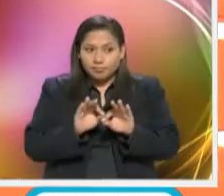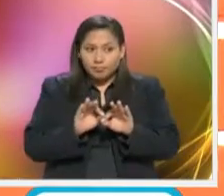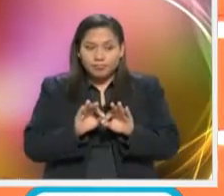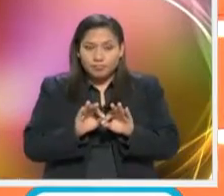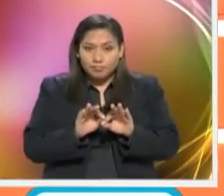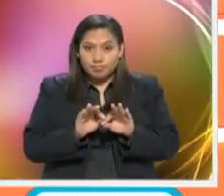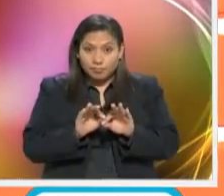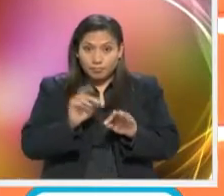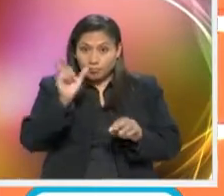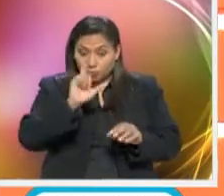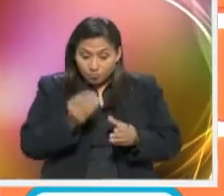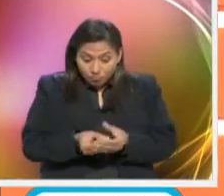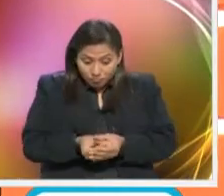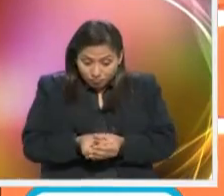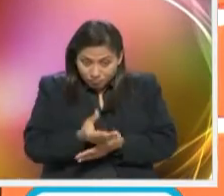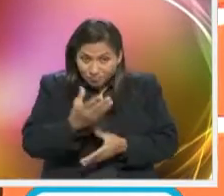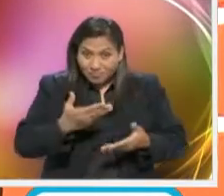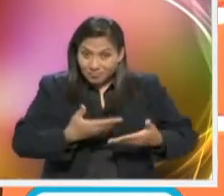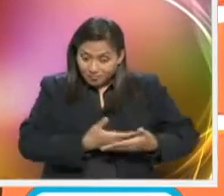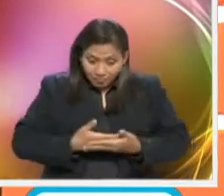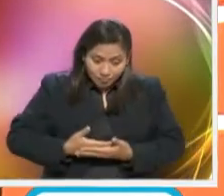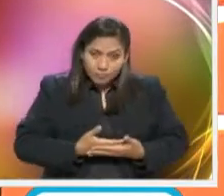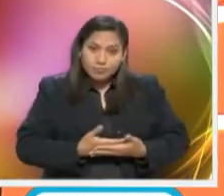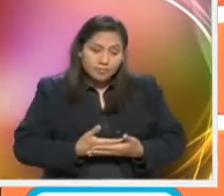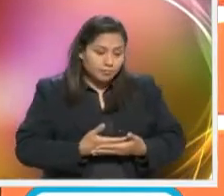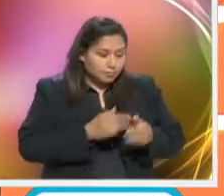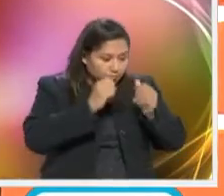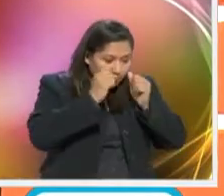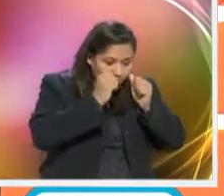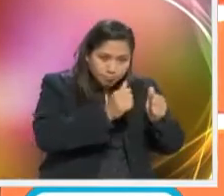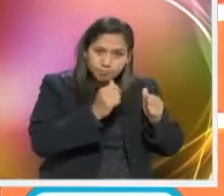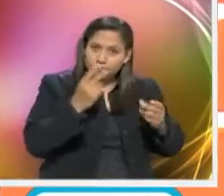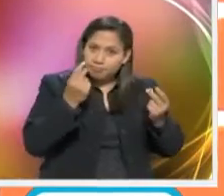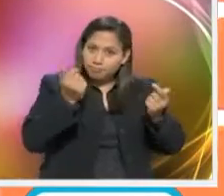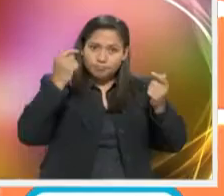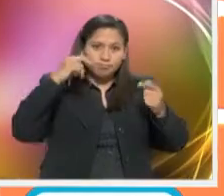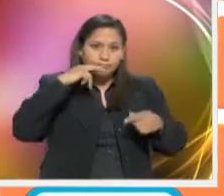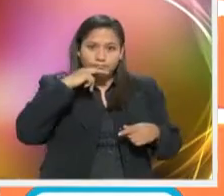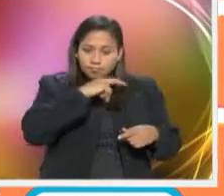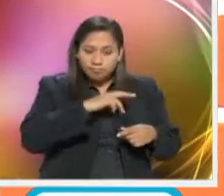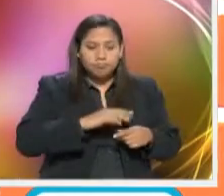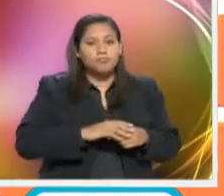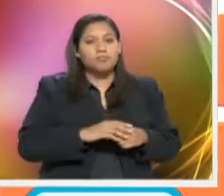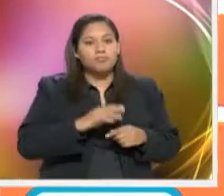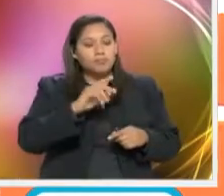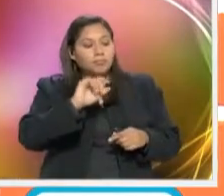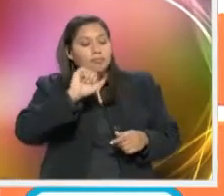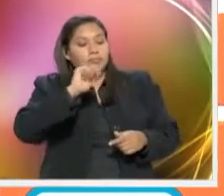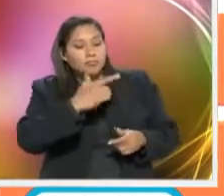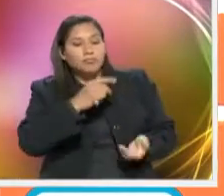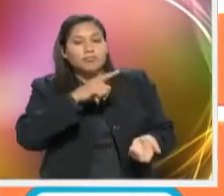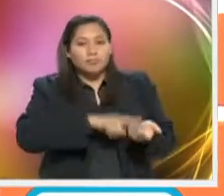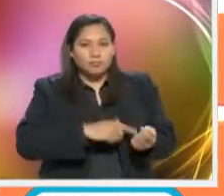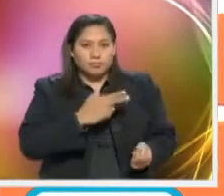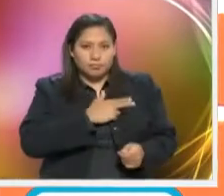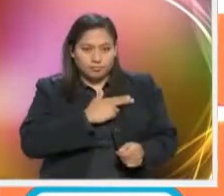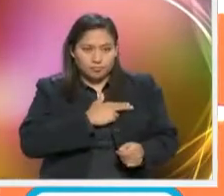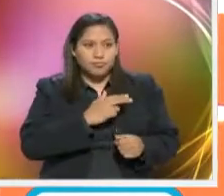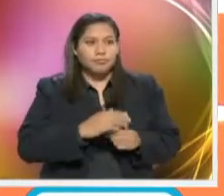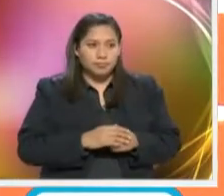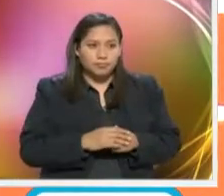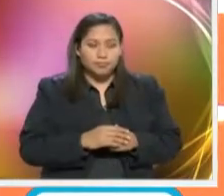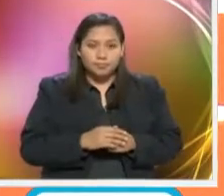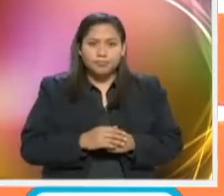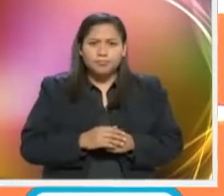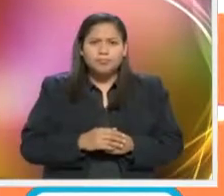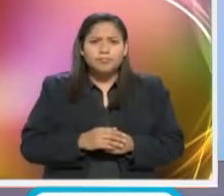la hora de que nacen, lo más pronto posible empezarse a atender. Antes de que existiera cualquier lesión. Claro está. Se empieza a atender,